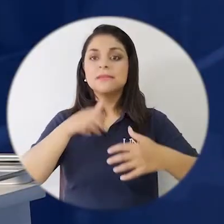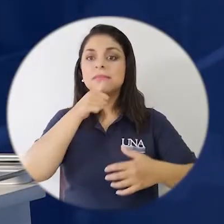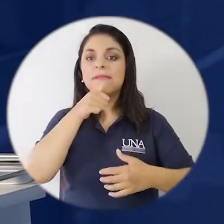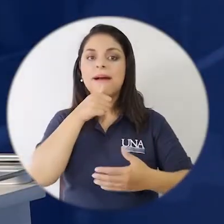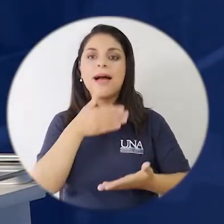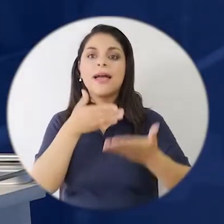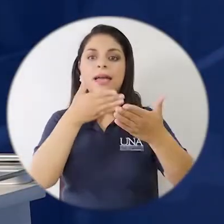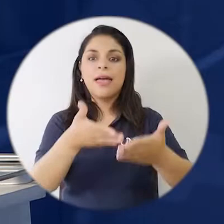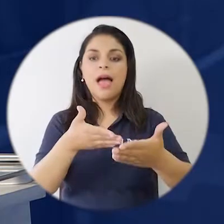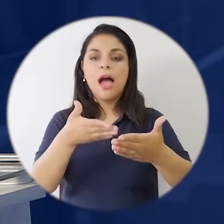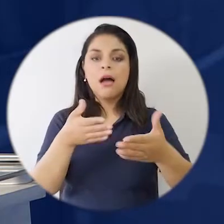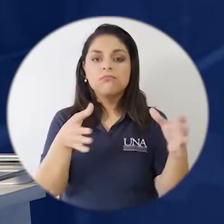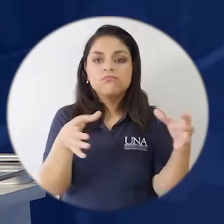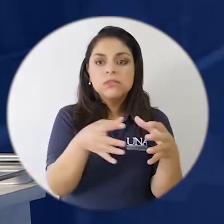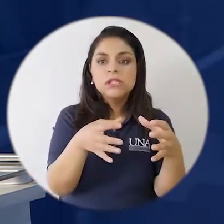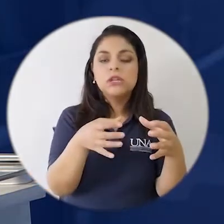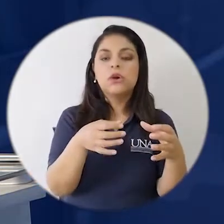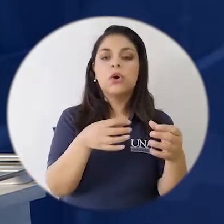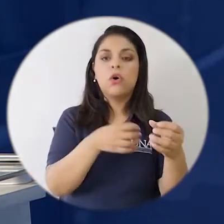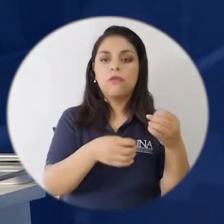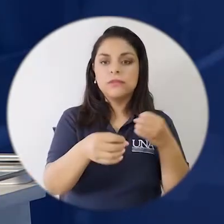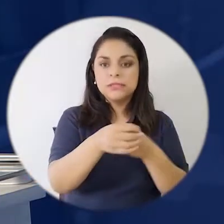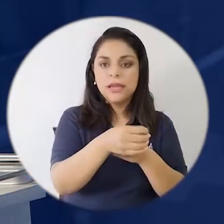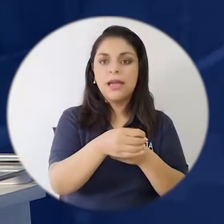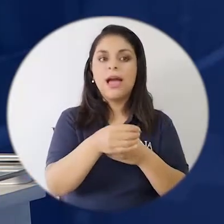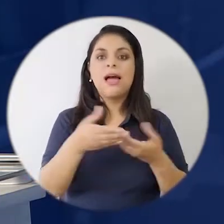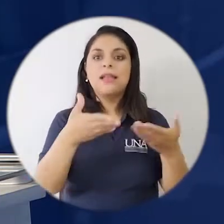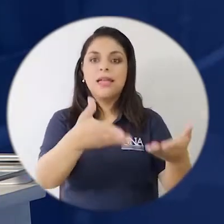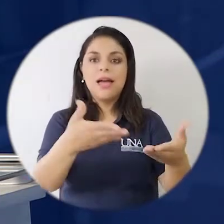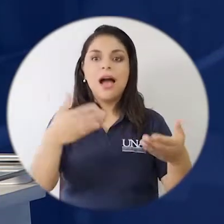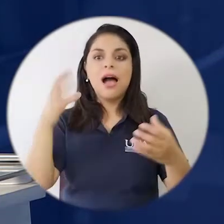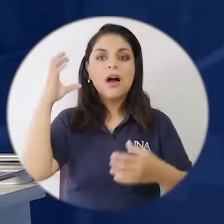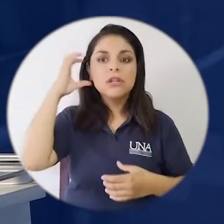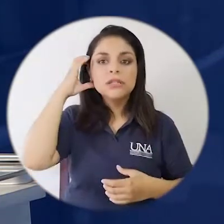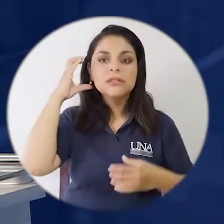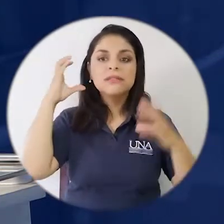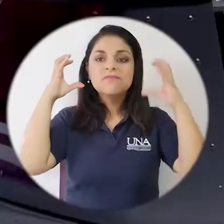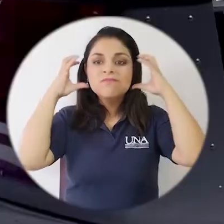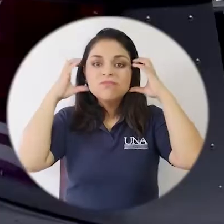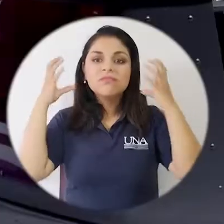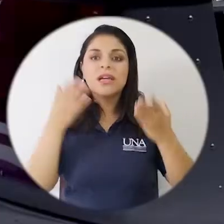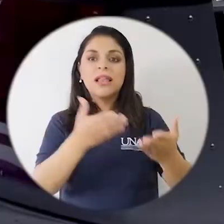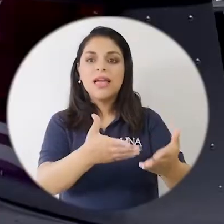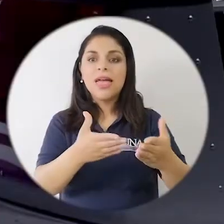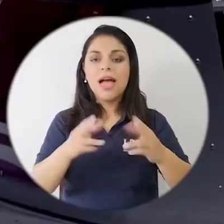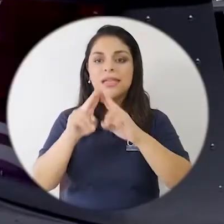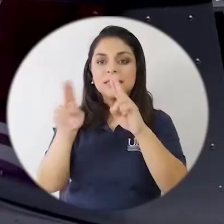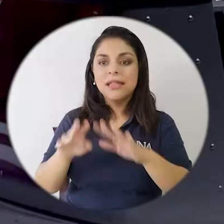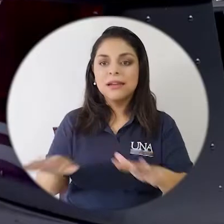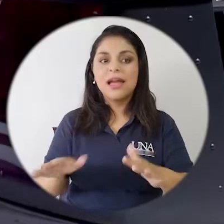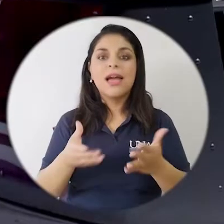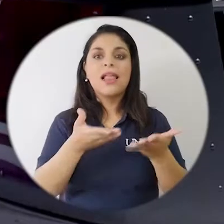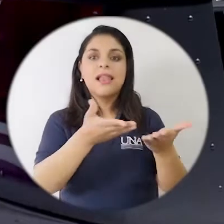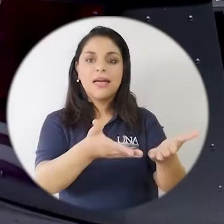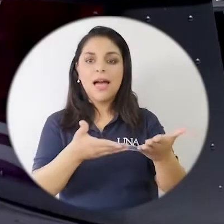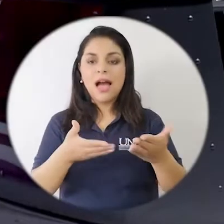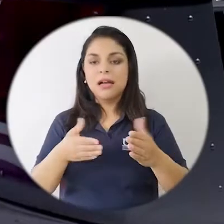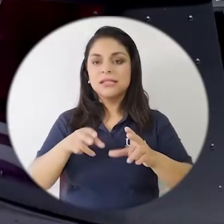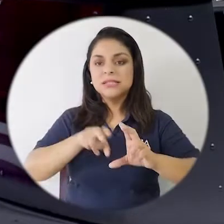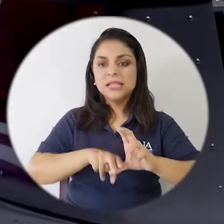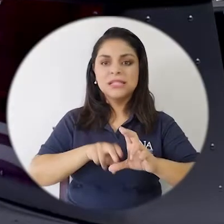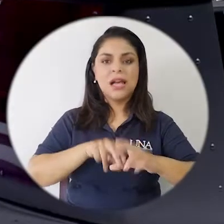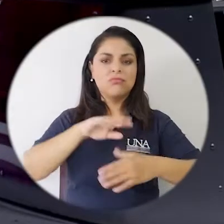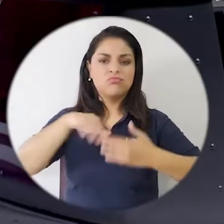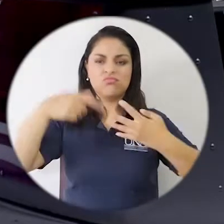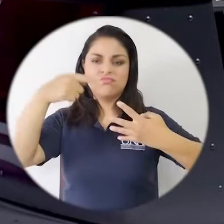persona. Exactamente. Les mandan la computadora, les mandan la silla, les mandan el módem, les mandan los audífonos. Pero no son empresas que tengan que hacer rendición de cuentas por